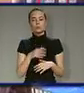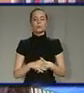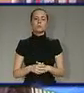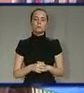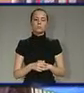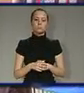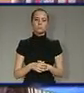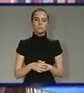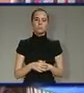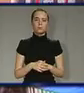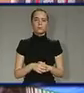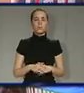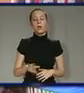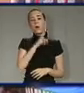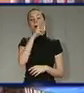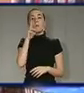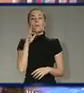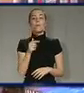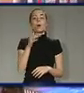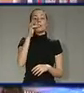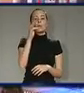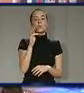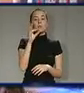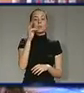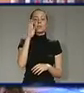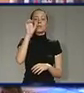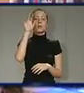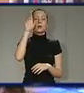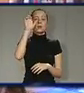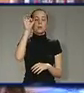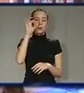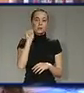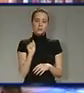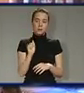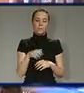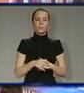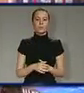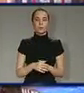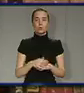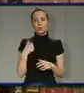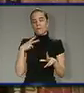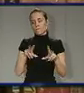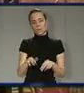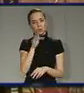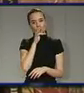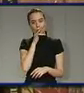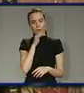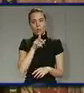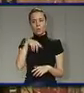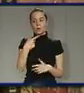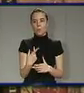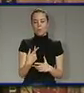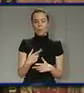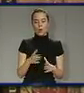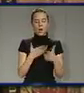Pues últimamente he leído La madre Teresa de Calcuta... ...que es lo que último que he leído... ...estoy terminándolo, no lo he terminado todavía... ...y después, pues lo sé,